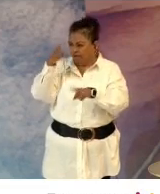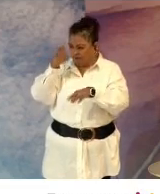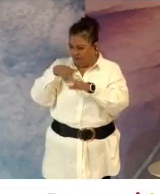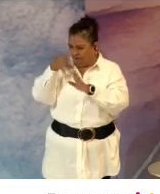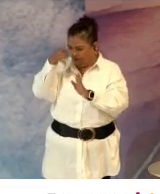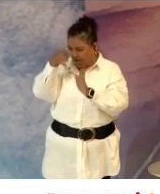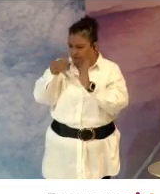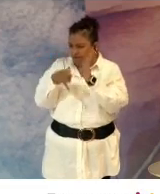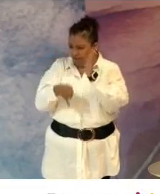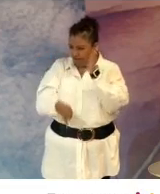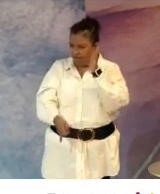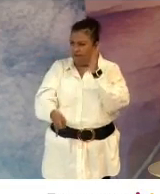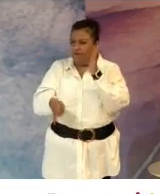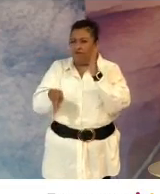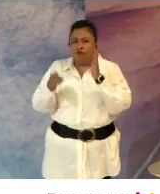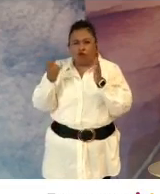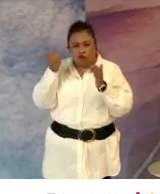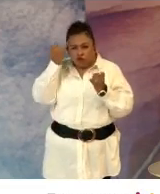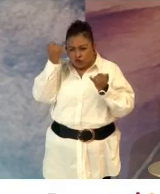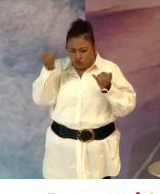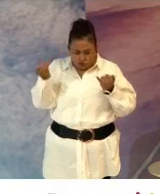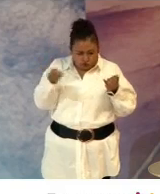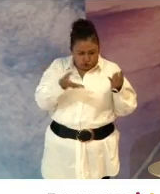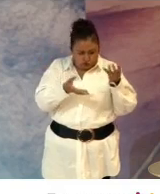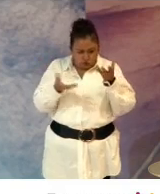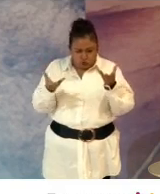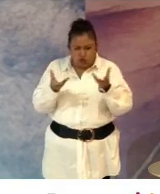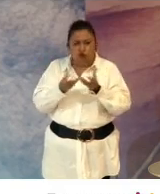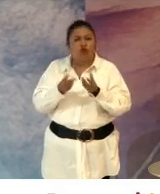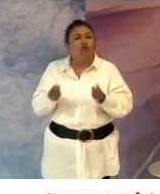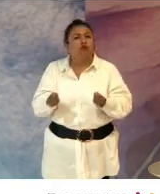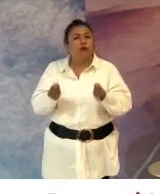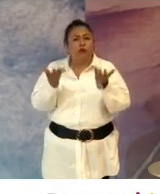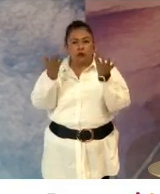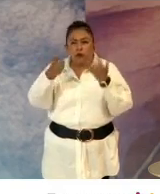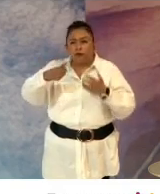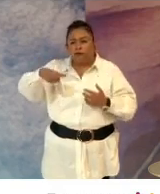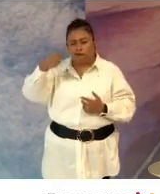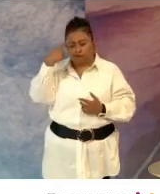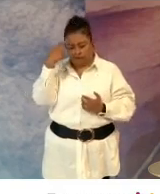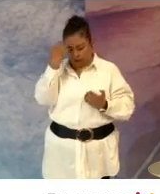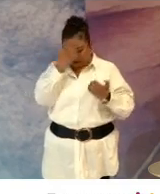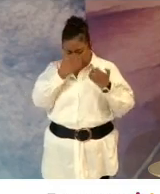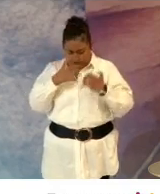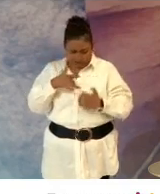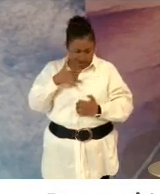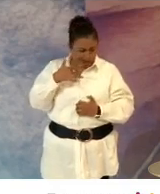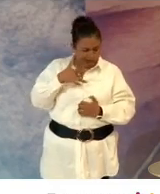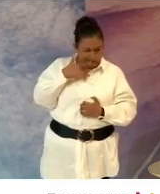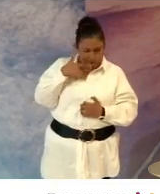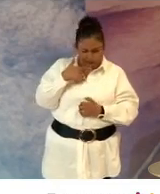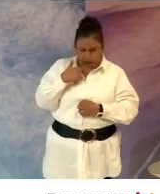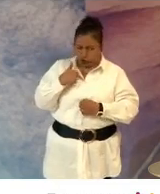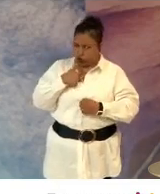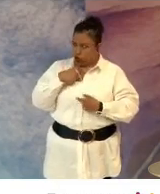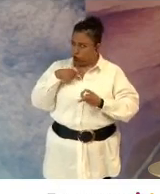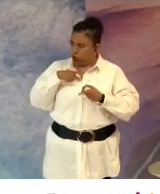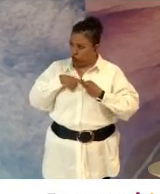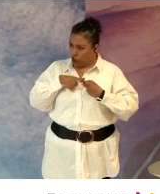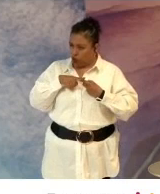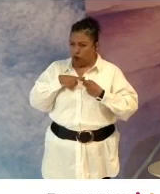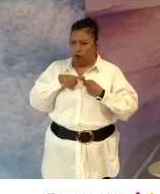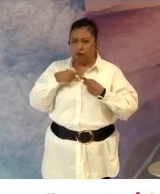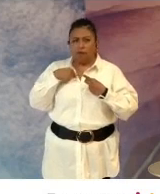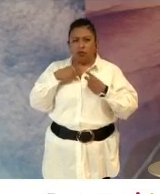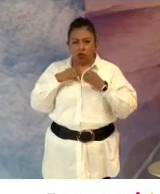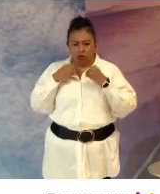profunda y el nivel de co-creación? Entonces, hagan una evaluación intuitiva, ¿dónde están ustedes? ¿Dónde está su